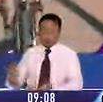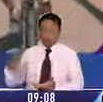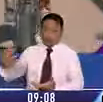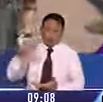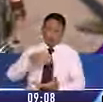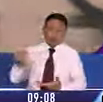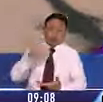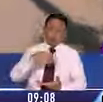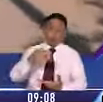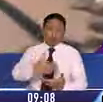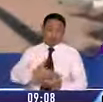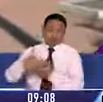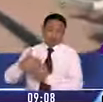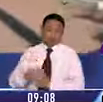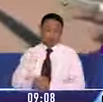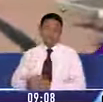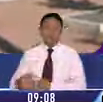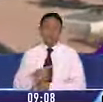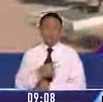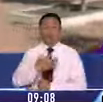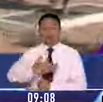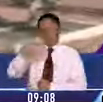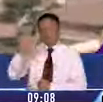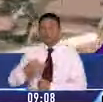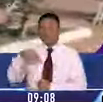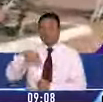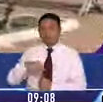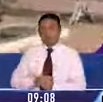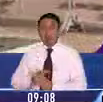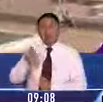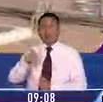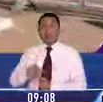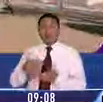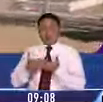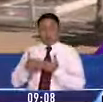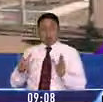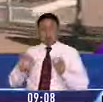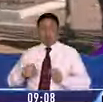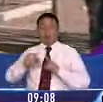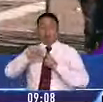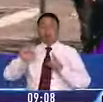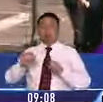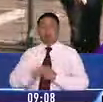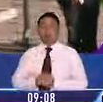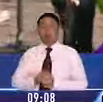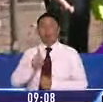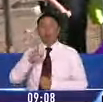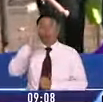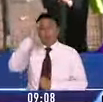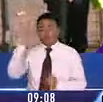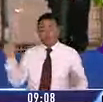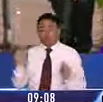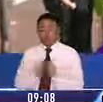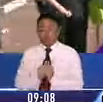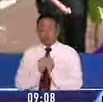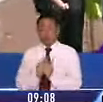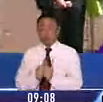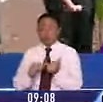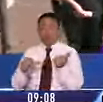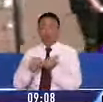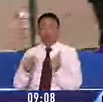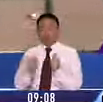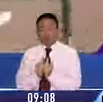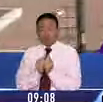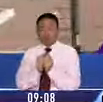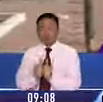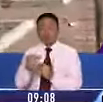pertenencias. En eso sí garantizó que se iba a formular un sistema para que un policía, un miembro policial,